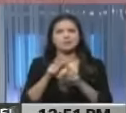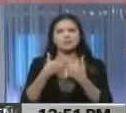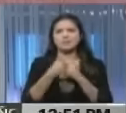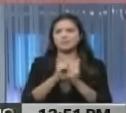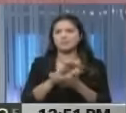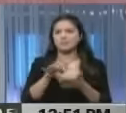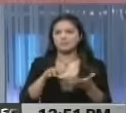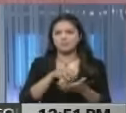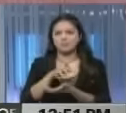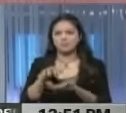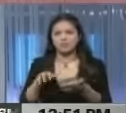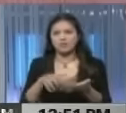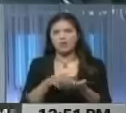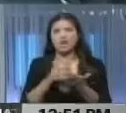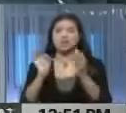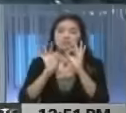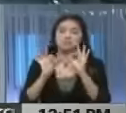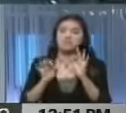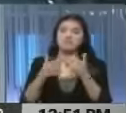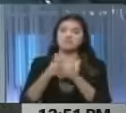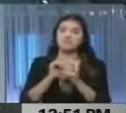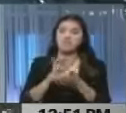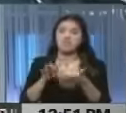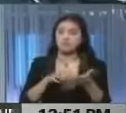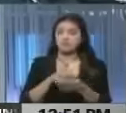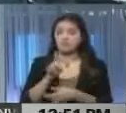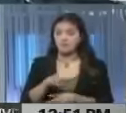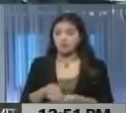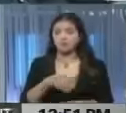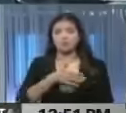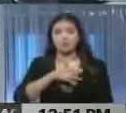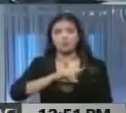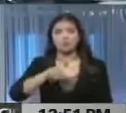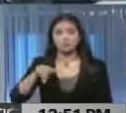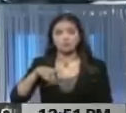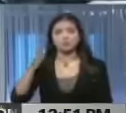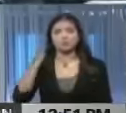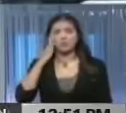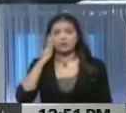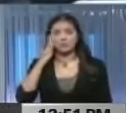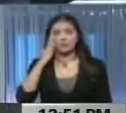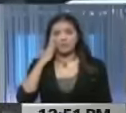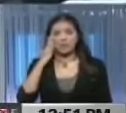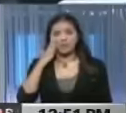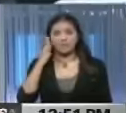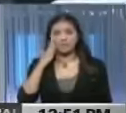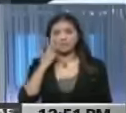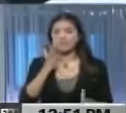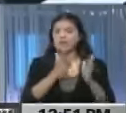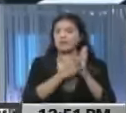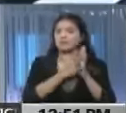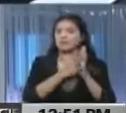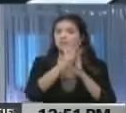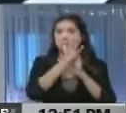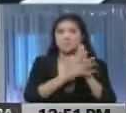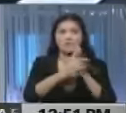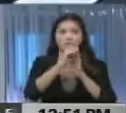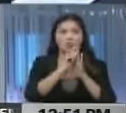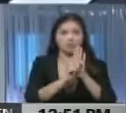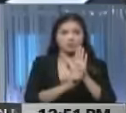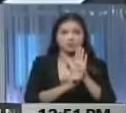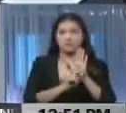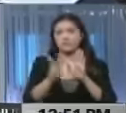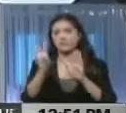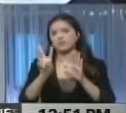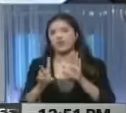desestabilizador, y métodos violentos. Nosotros sabemos que ni la Constitución de Venezuela ni las